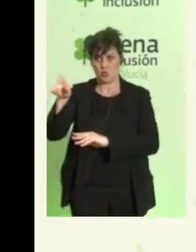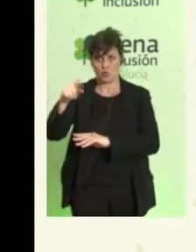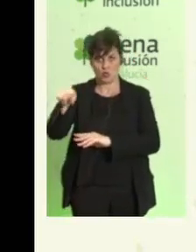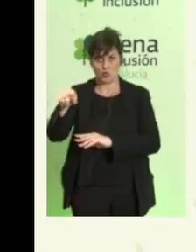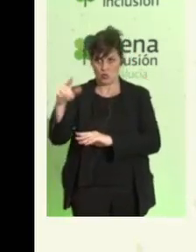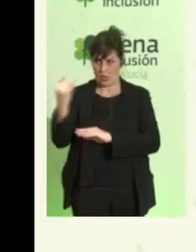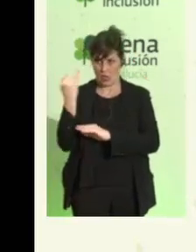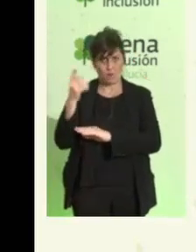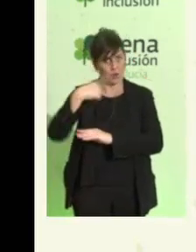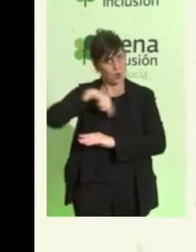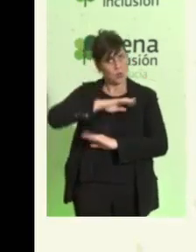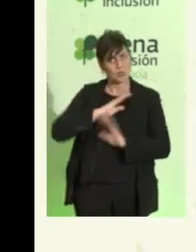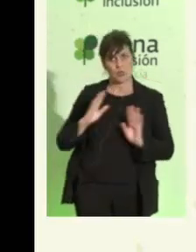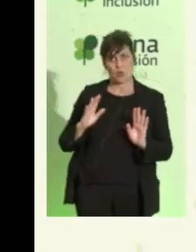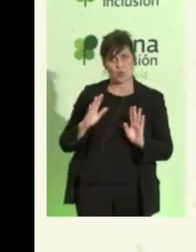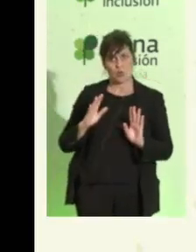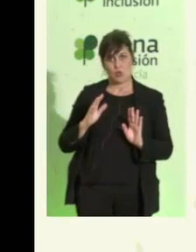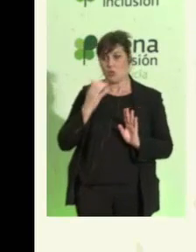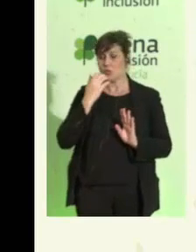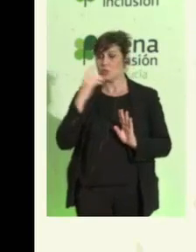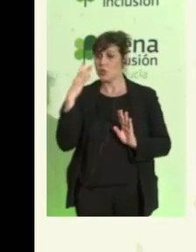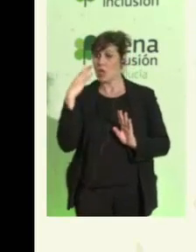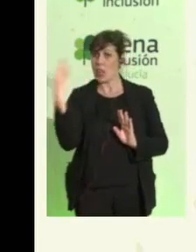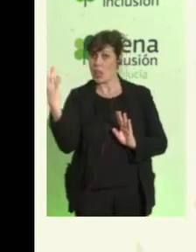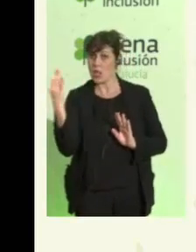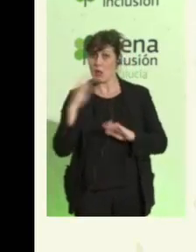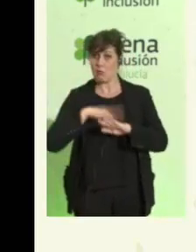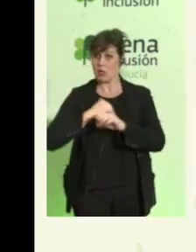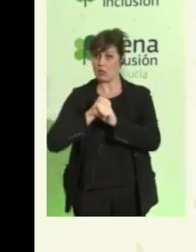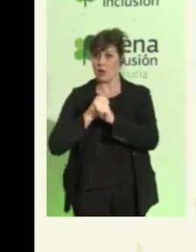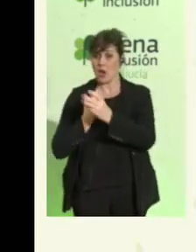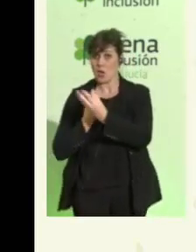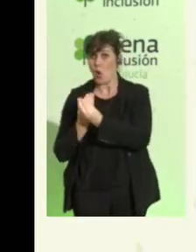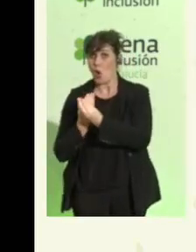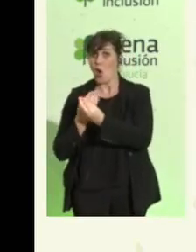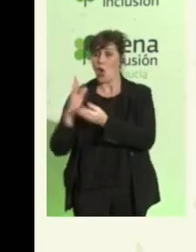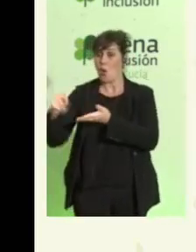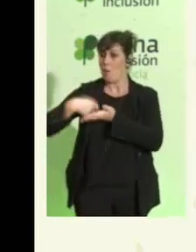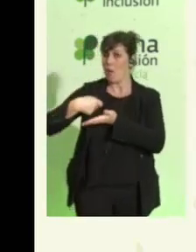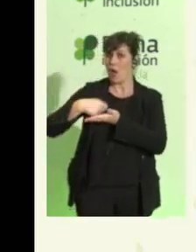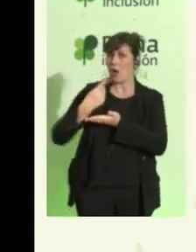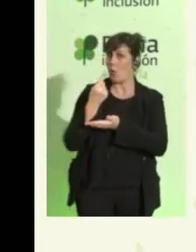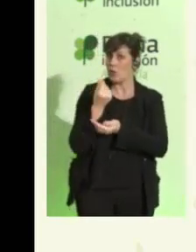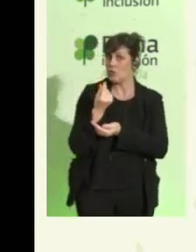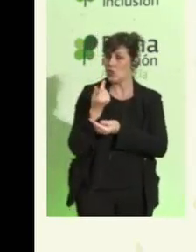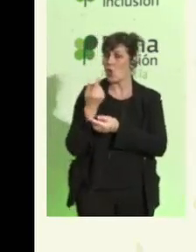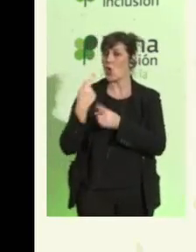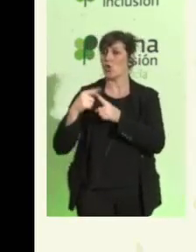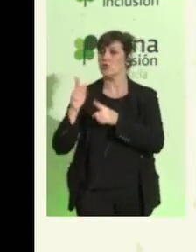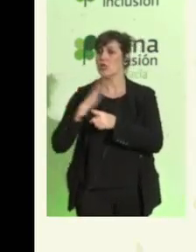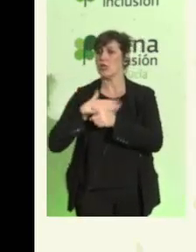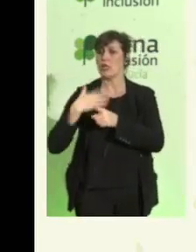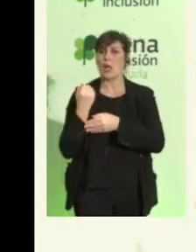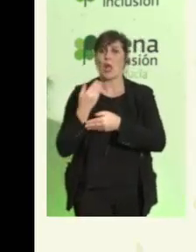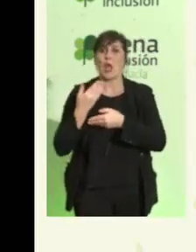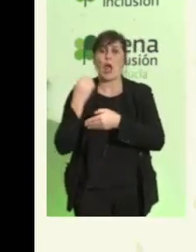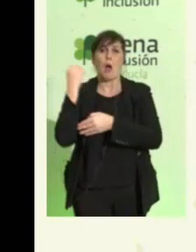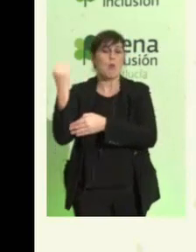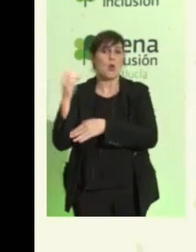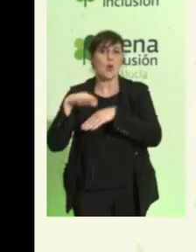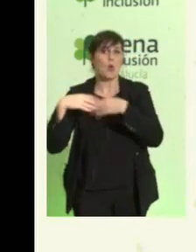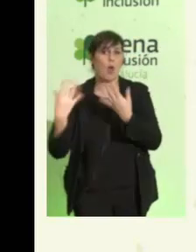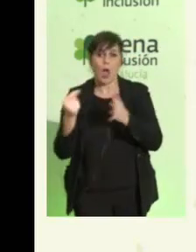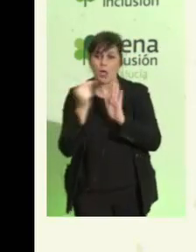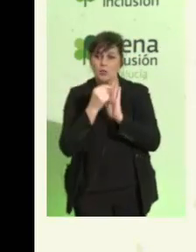persona, si querían que estuviera con ellos, si no, cuánto le pagaban, qué cosas querían que hiciera para ellos, si no, o sea, que era gente que pudiese